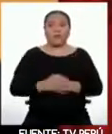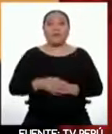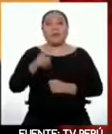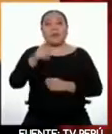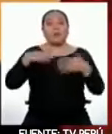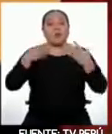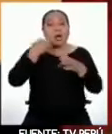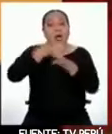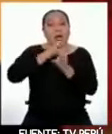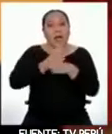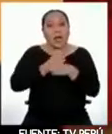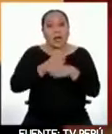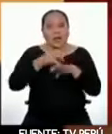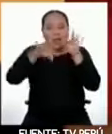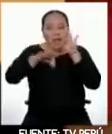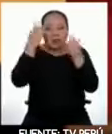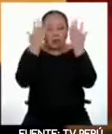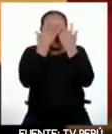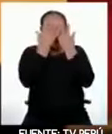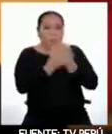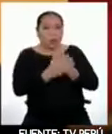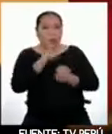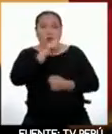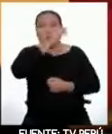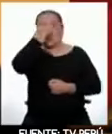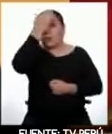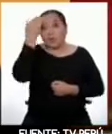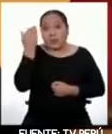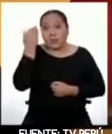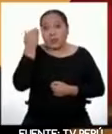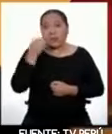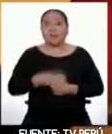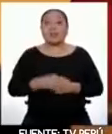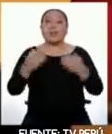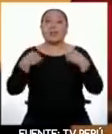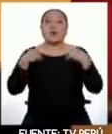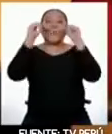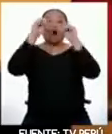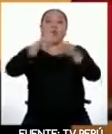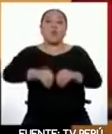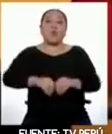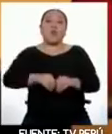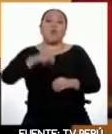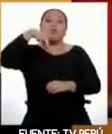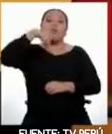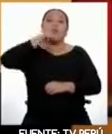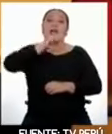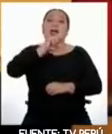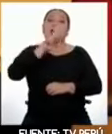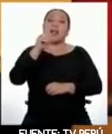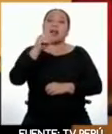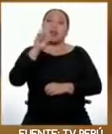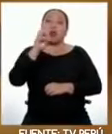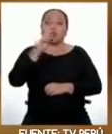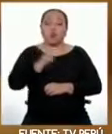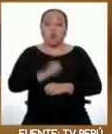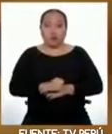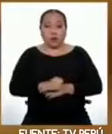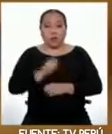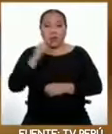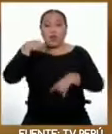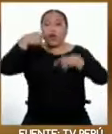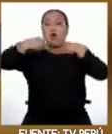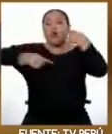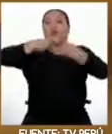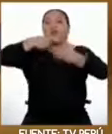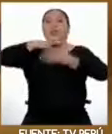nuestra creación en Teatro de Sombras, no olvidemos que tendremos que usar un narrador omnisciente, quien